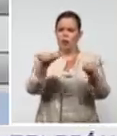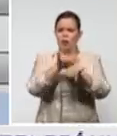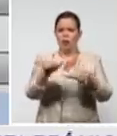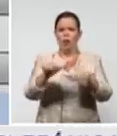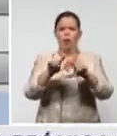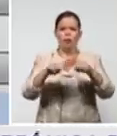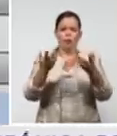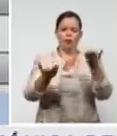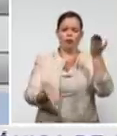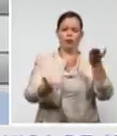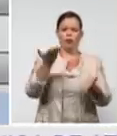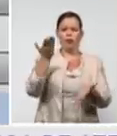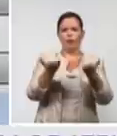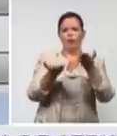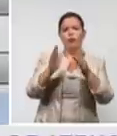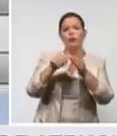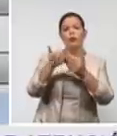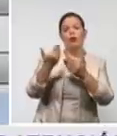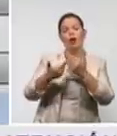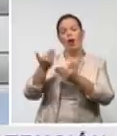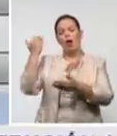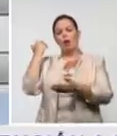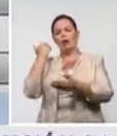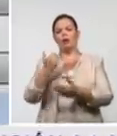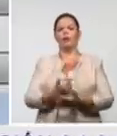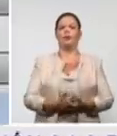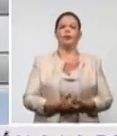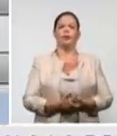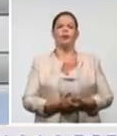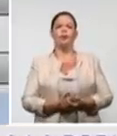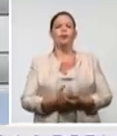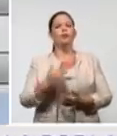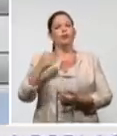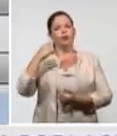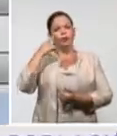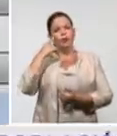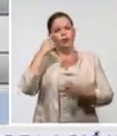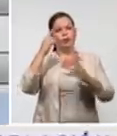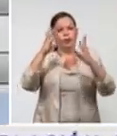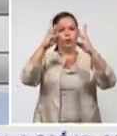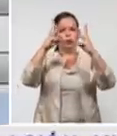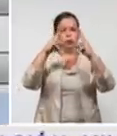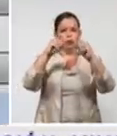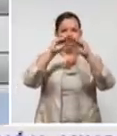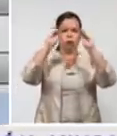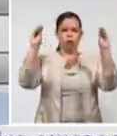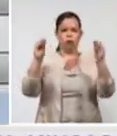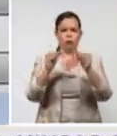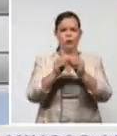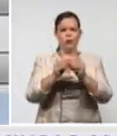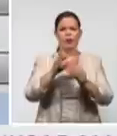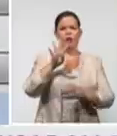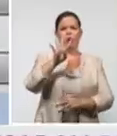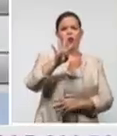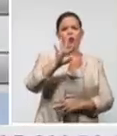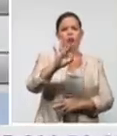tenido el día anterior. Con estas 48 personas, pues ya suman